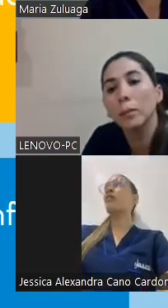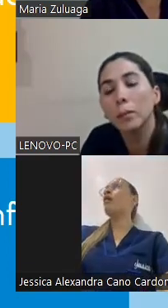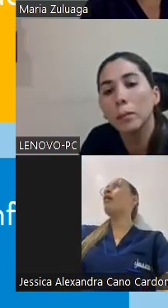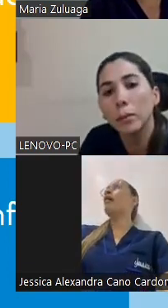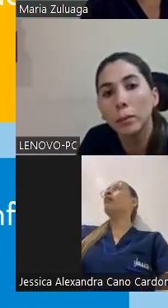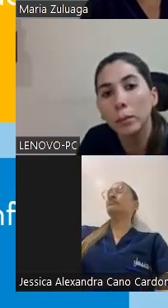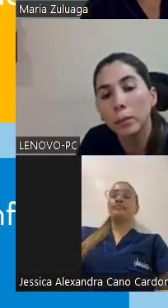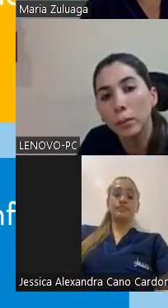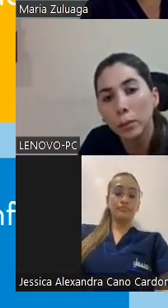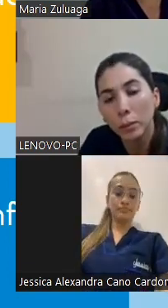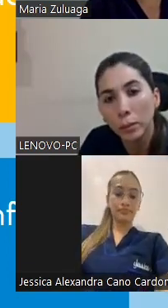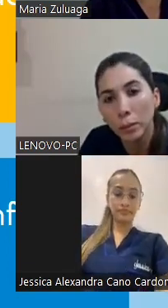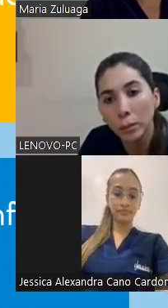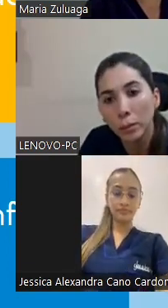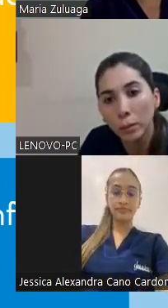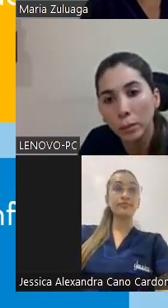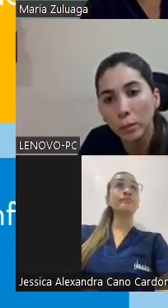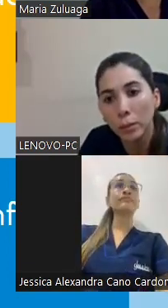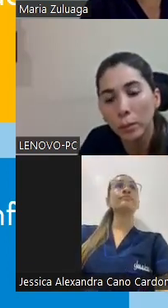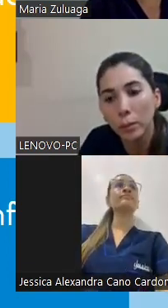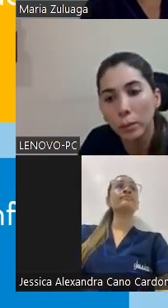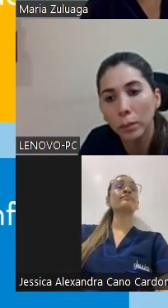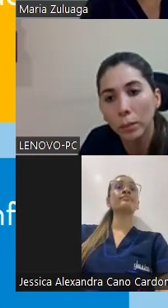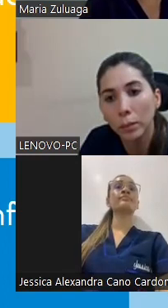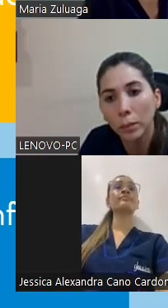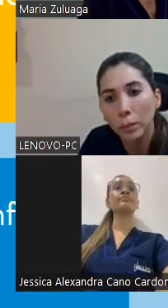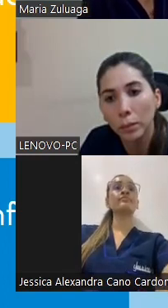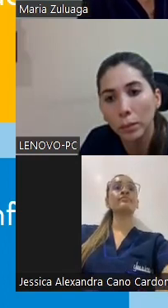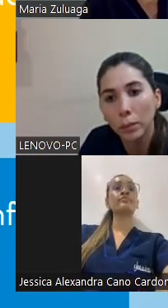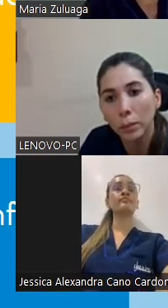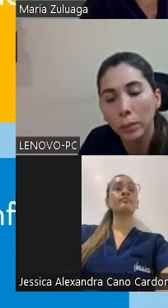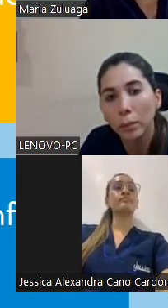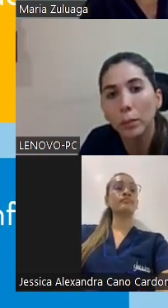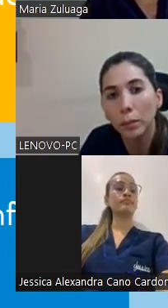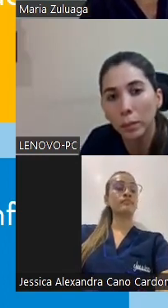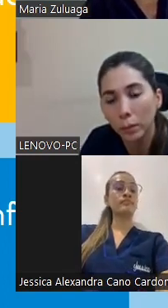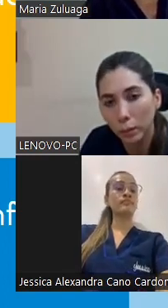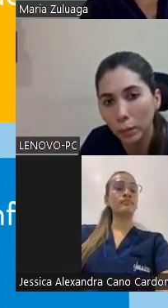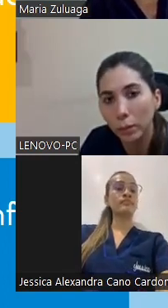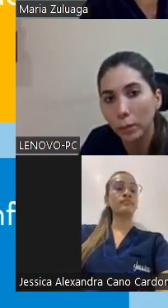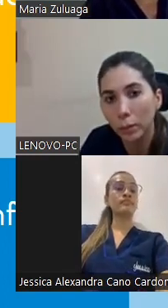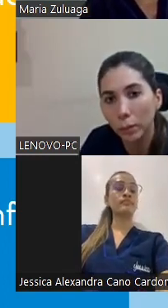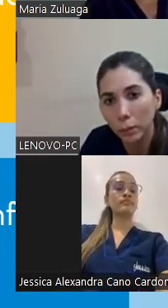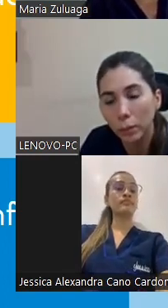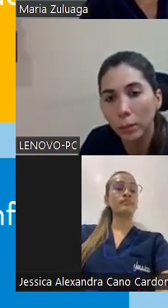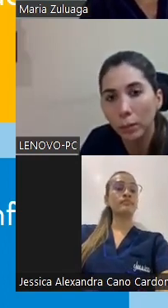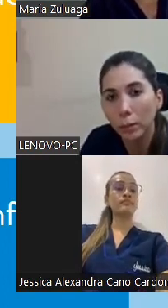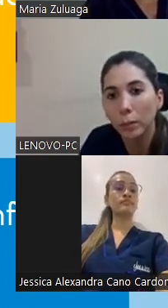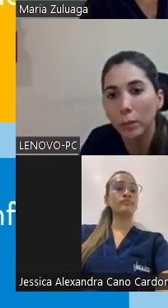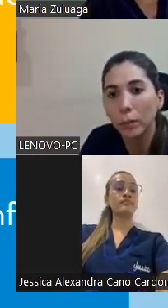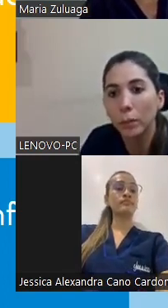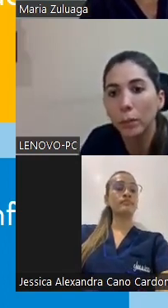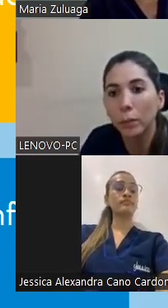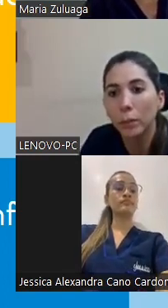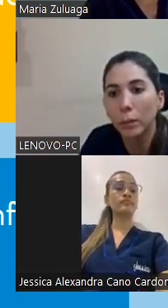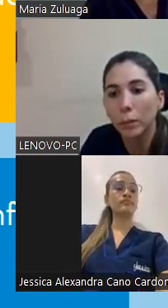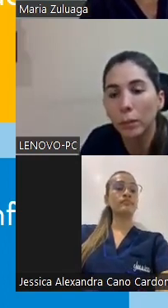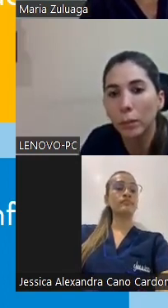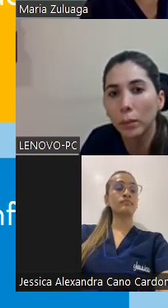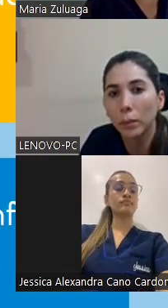Asimismo, deberá también cuidadosamente realizarse una evaluación de los riesgos y de los beneficios de dicha investigación. Como les